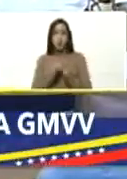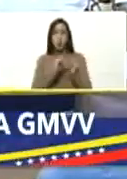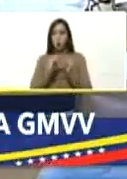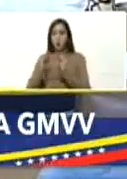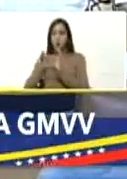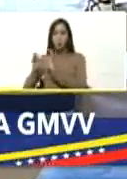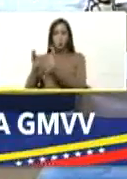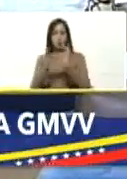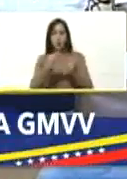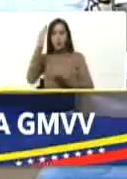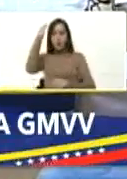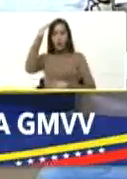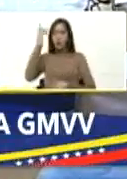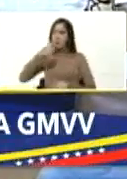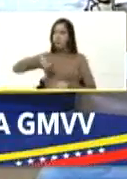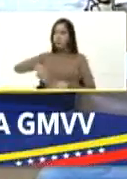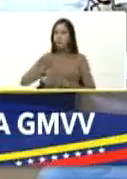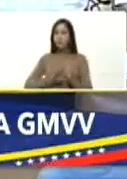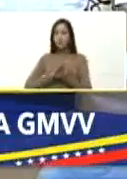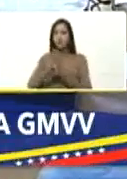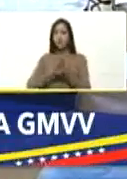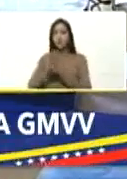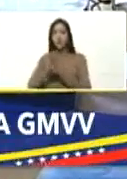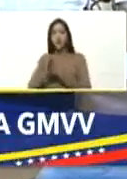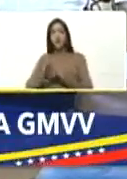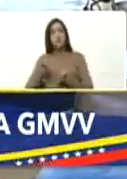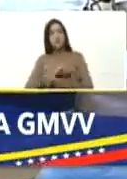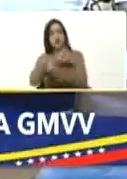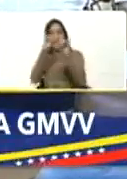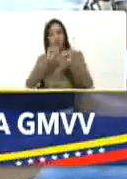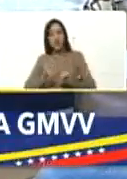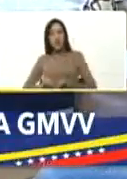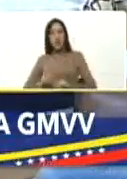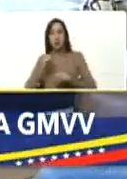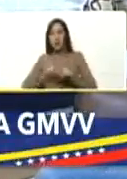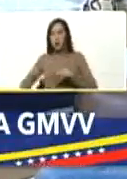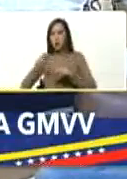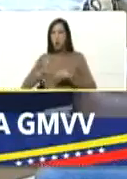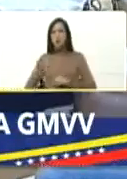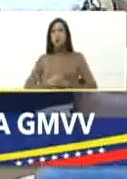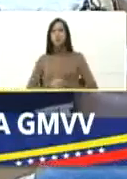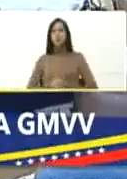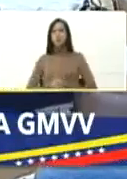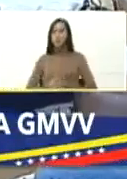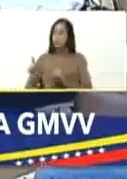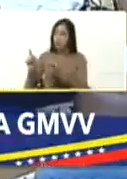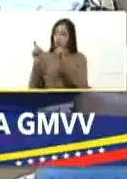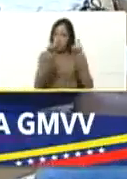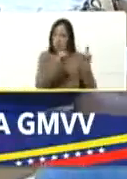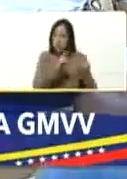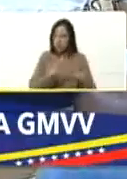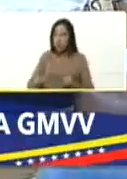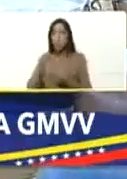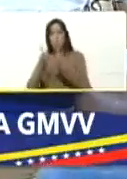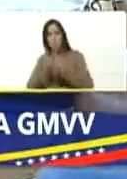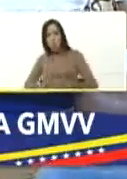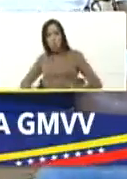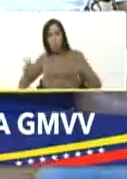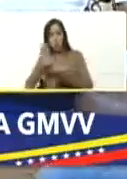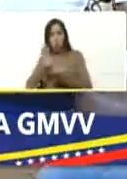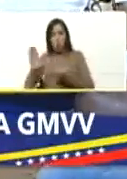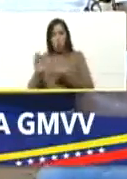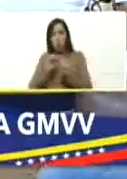unida, ustedes hagan crecer en felicidad a los niños, a las niñas, en educación, en valores, en cultura,